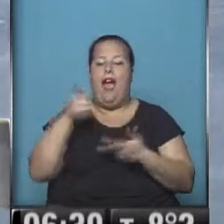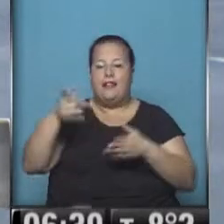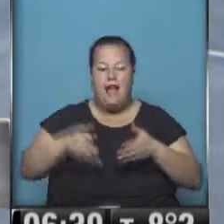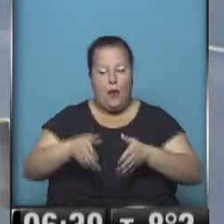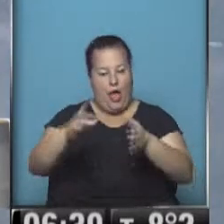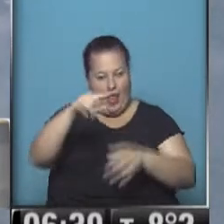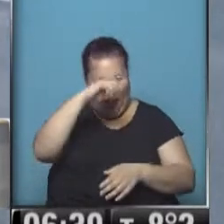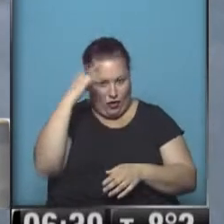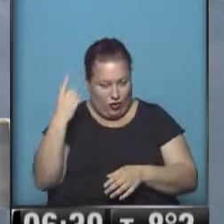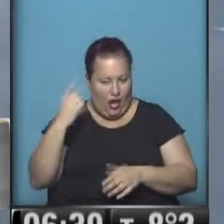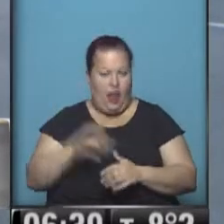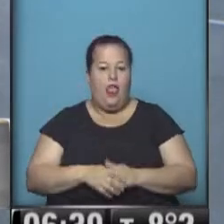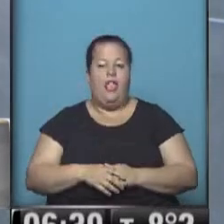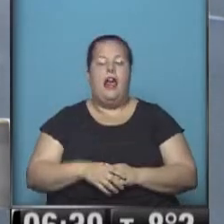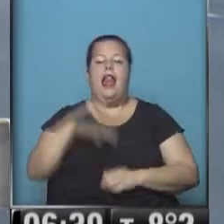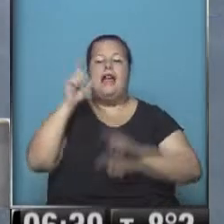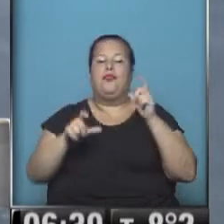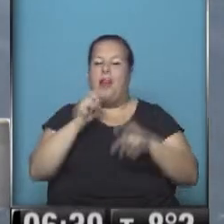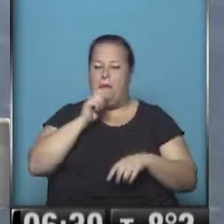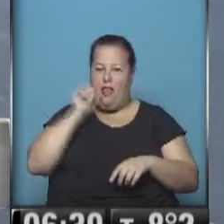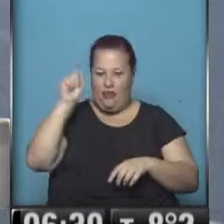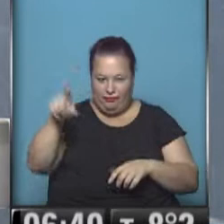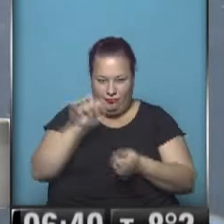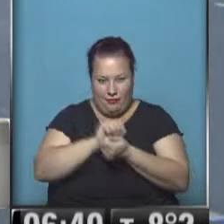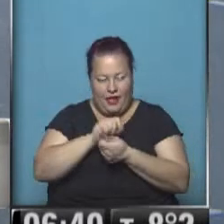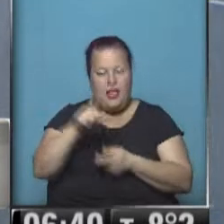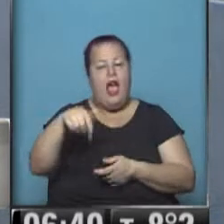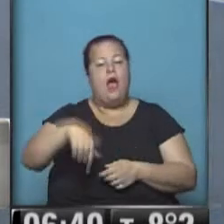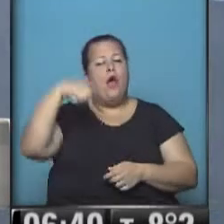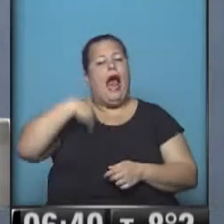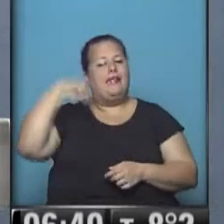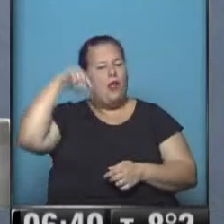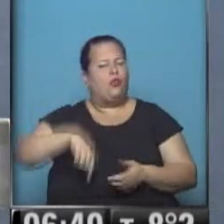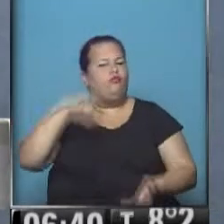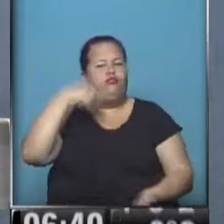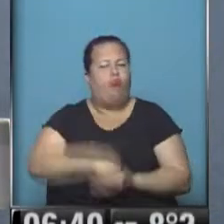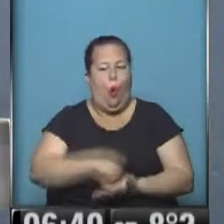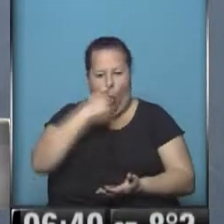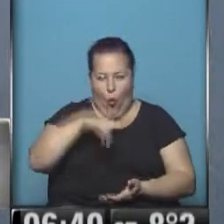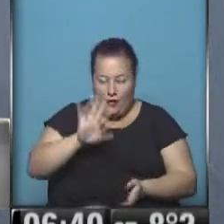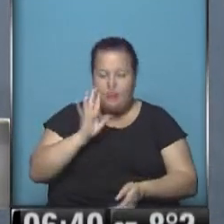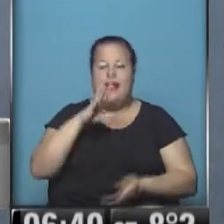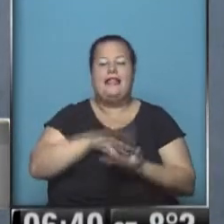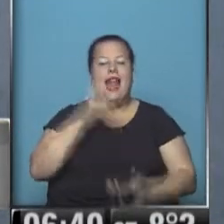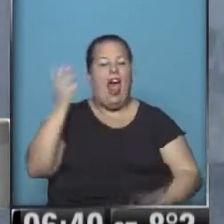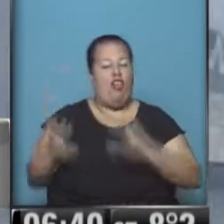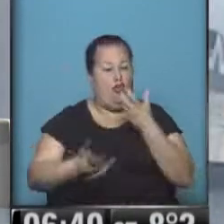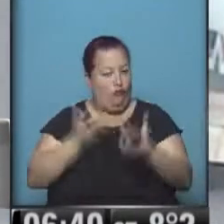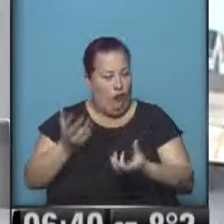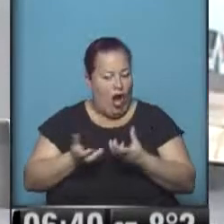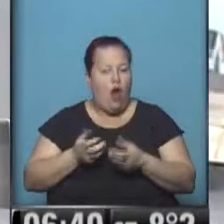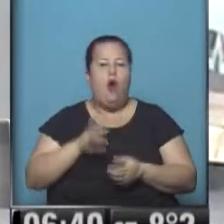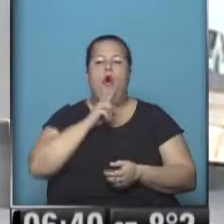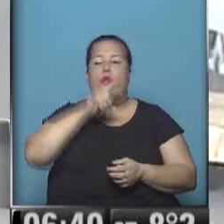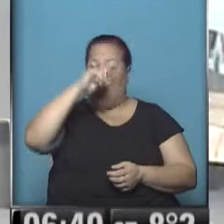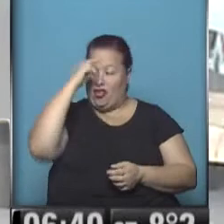suministra vialidad nacional la gente de prensa en el sur de nuestro país también el conflicto de la parte izquierda del fuego está